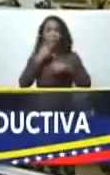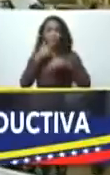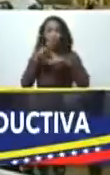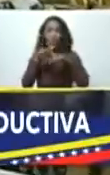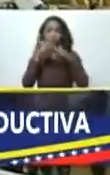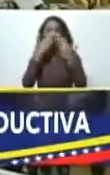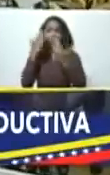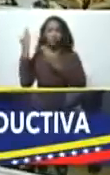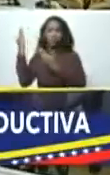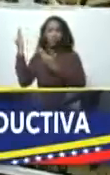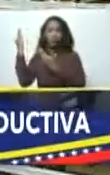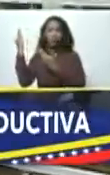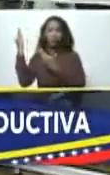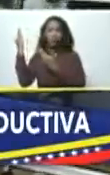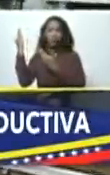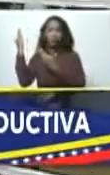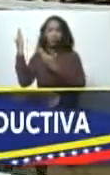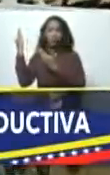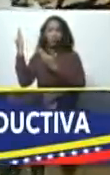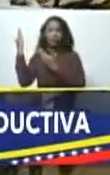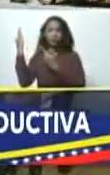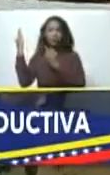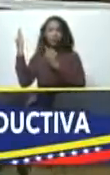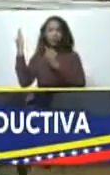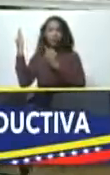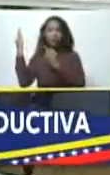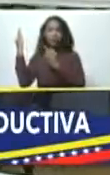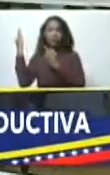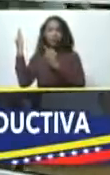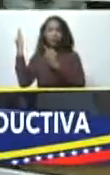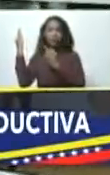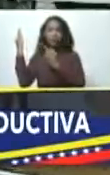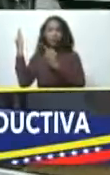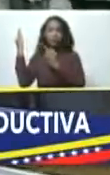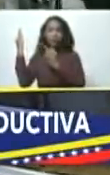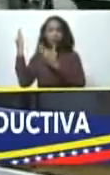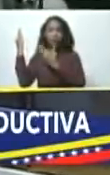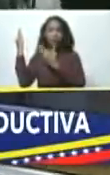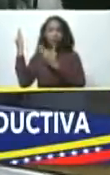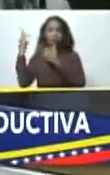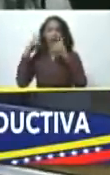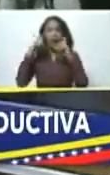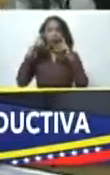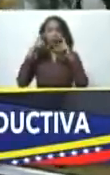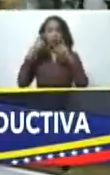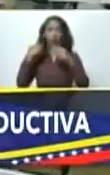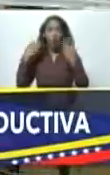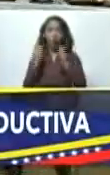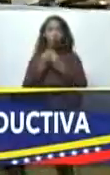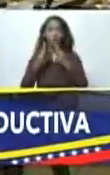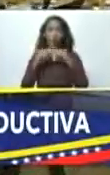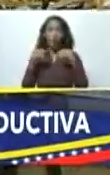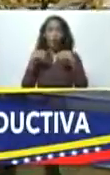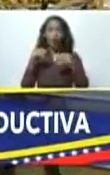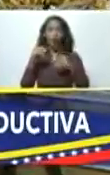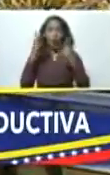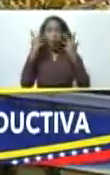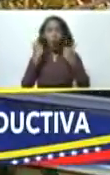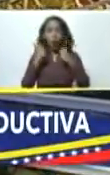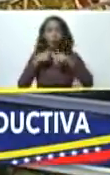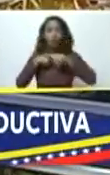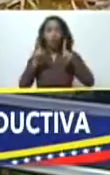¿Ah? ¿Qué tal? ¿Ah? Aquí estamos, todas las razas.